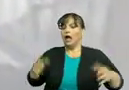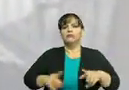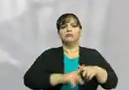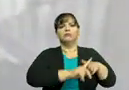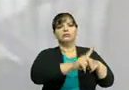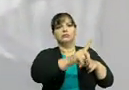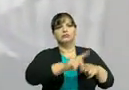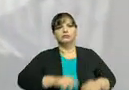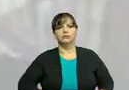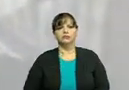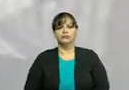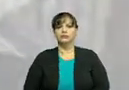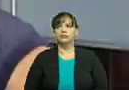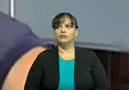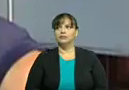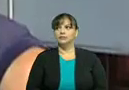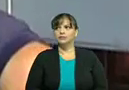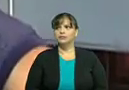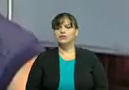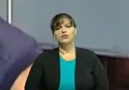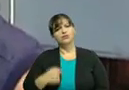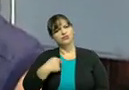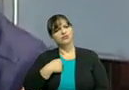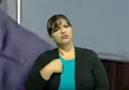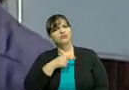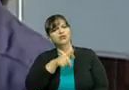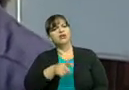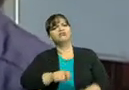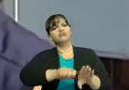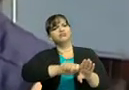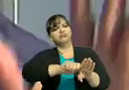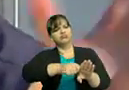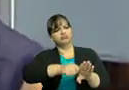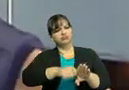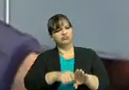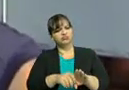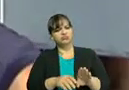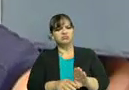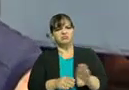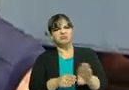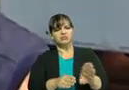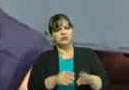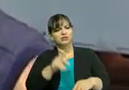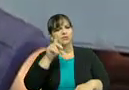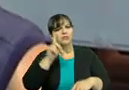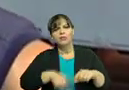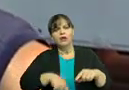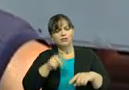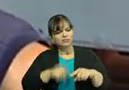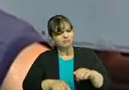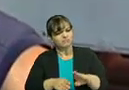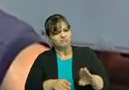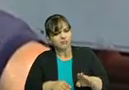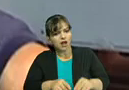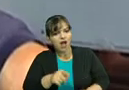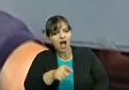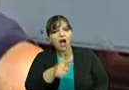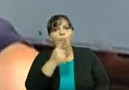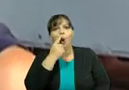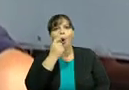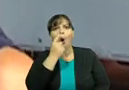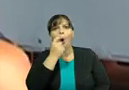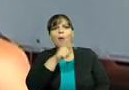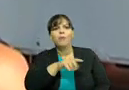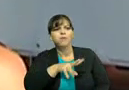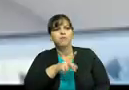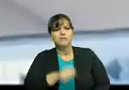Cuando ya vi que ya ingresó mucho y me asusté porque dije, de pronto tiene algo en la mano, entonces yo lo cogí de la mano. Y de ahí yo gritaba,